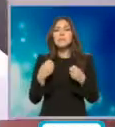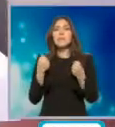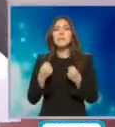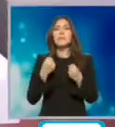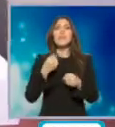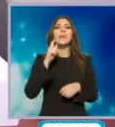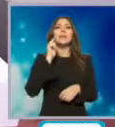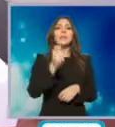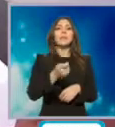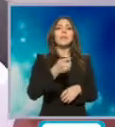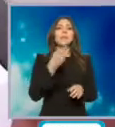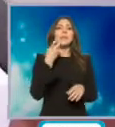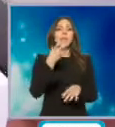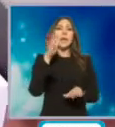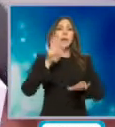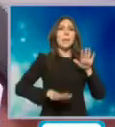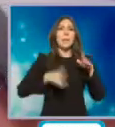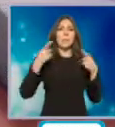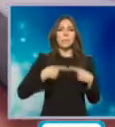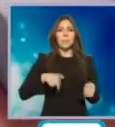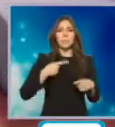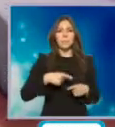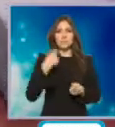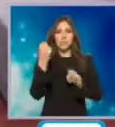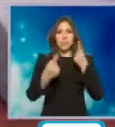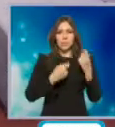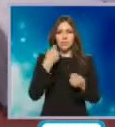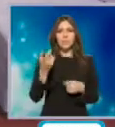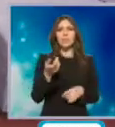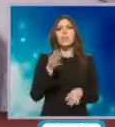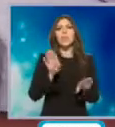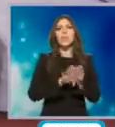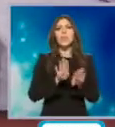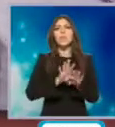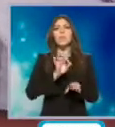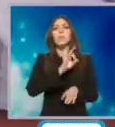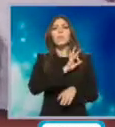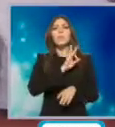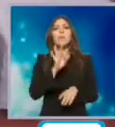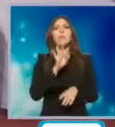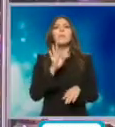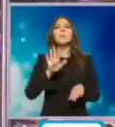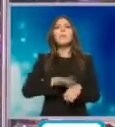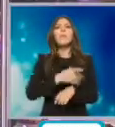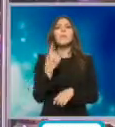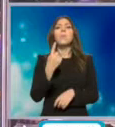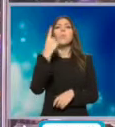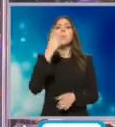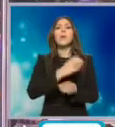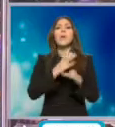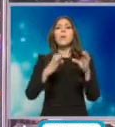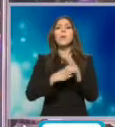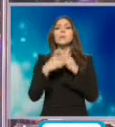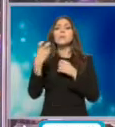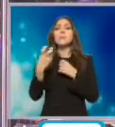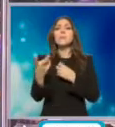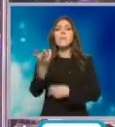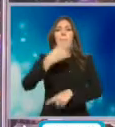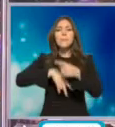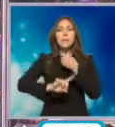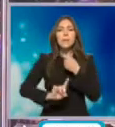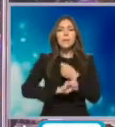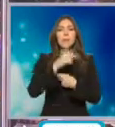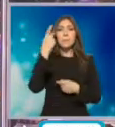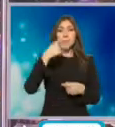son súbitos, ¿no? O sea, de repente puede o no haber como algún detonador, ¿no? En la situación, pero lo que le genera a